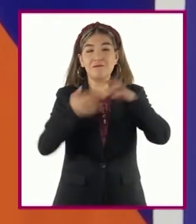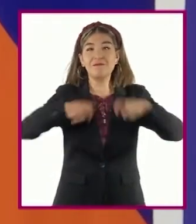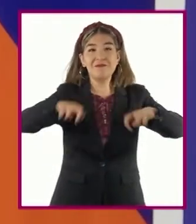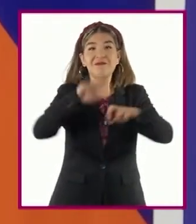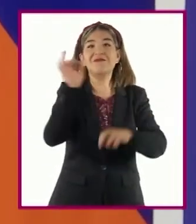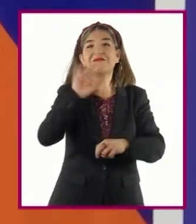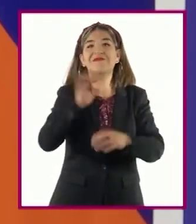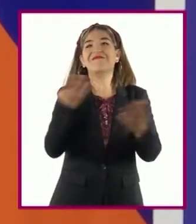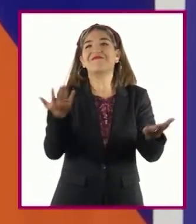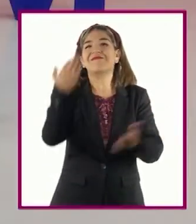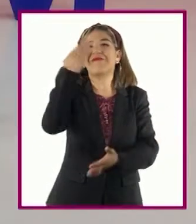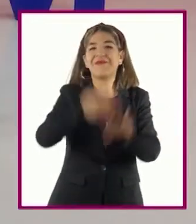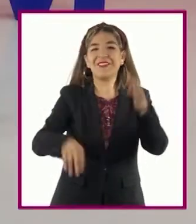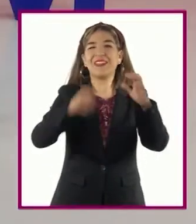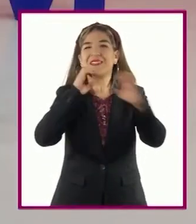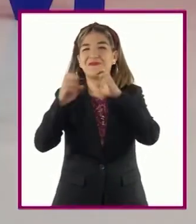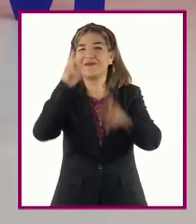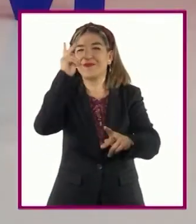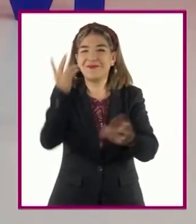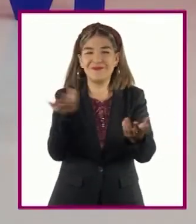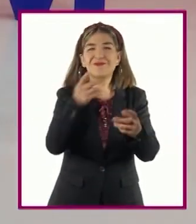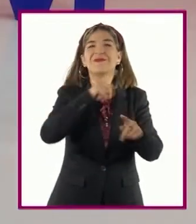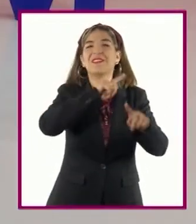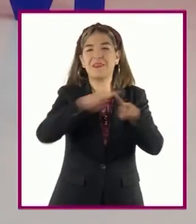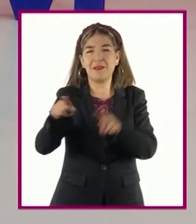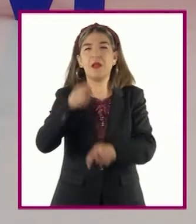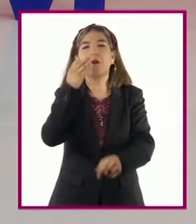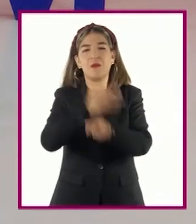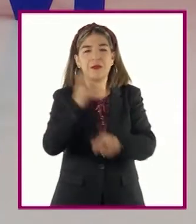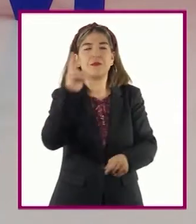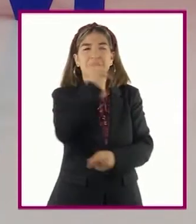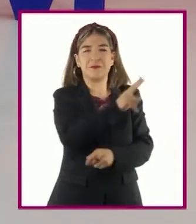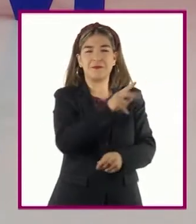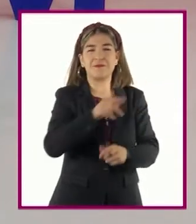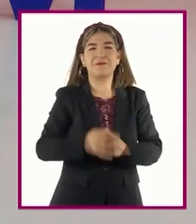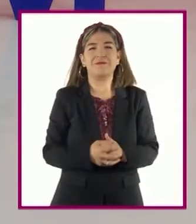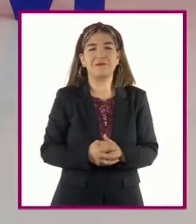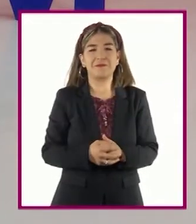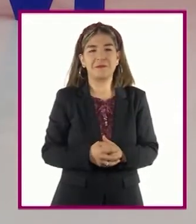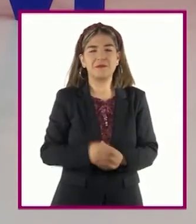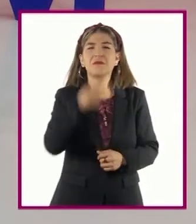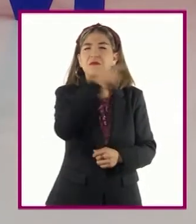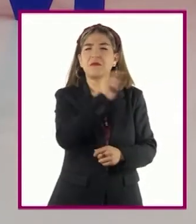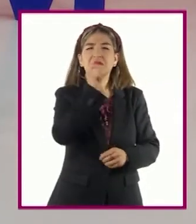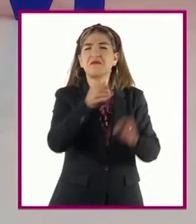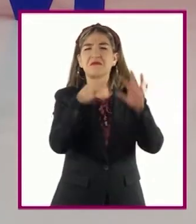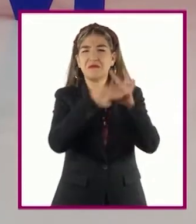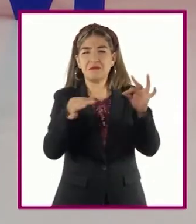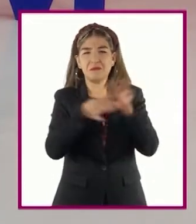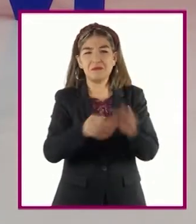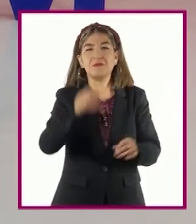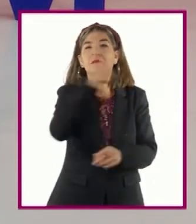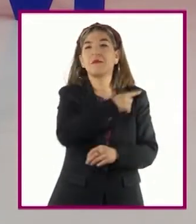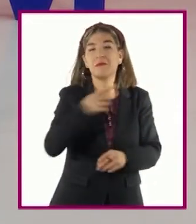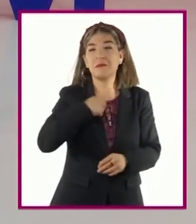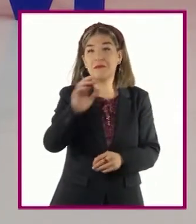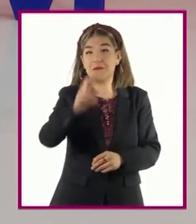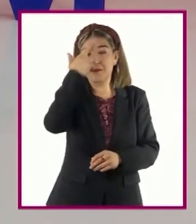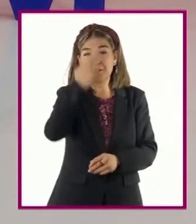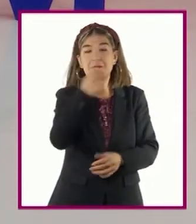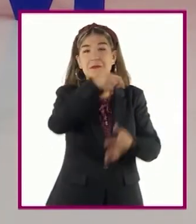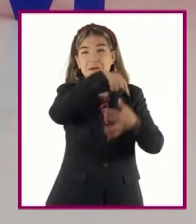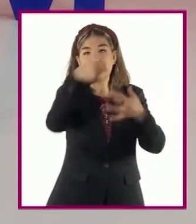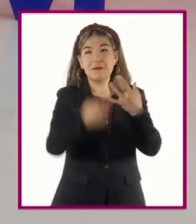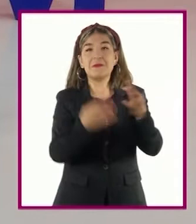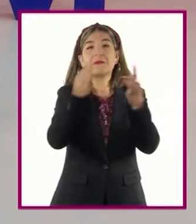salga fuera de control. Ahora los invito a que veamos la siguiente cápsula, en donde se nos recuerdan algunos aspectos